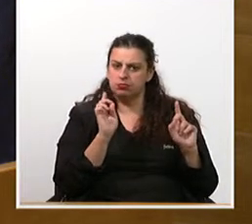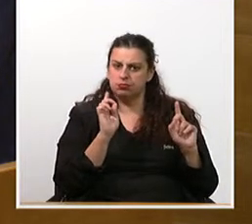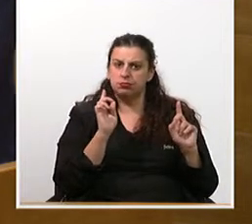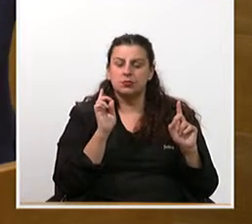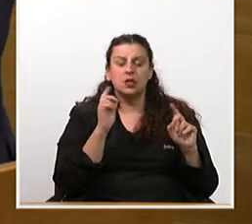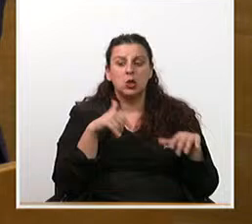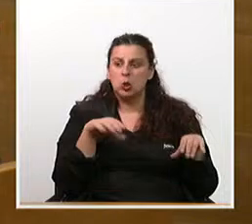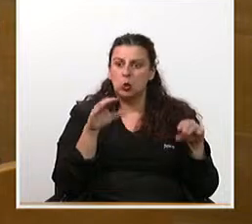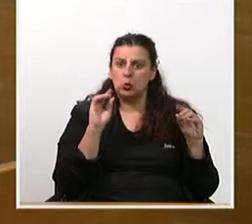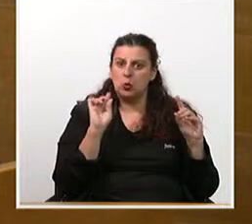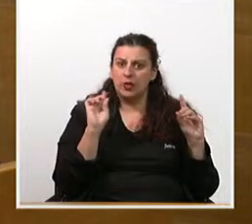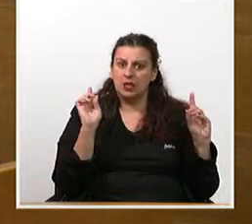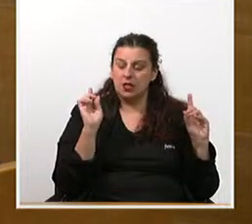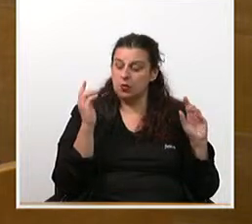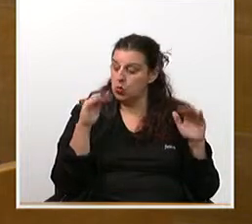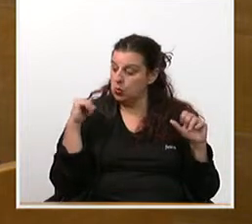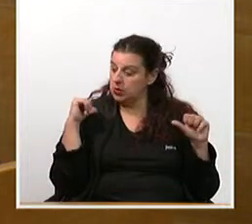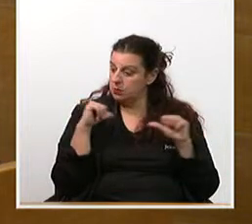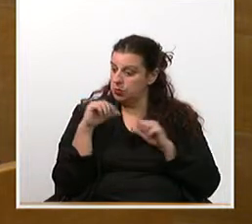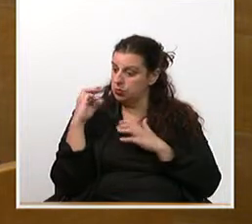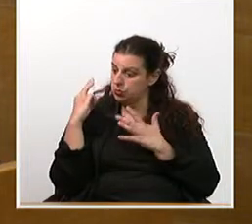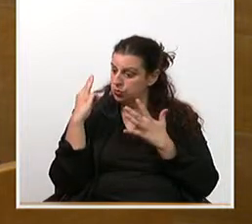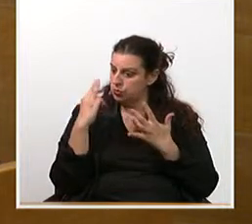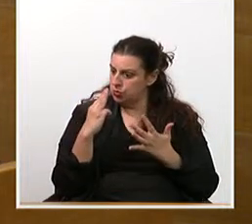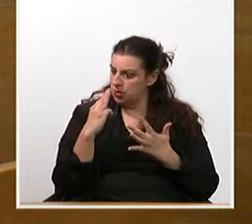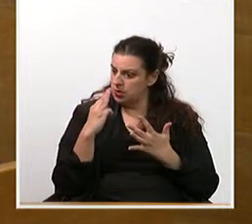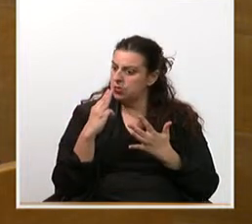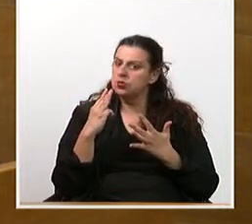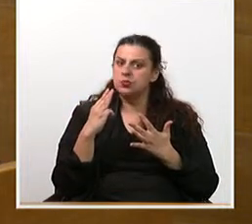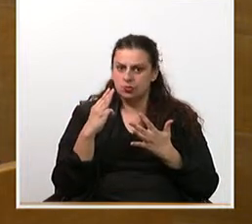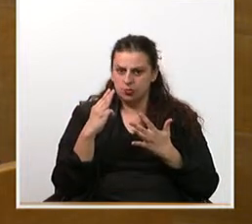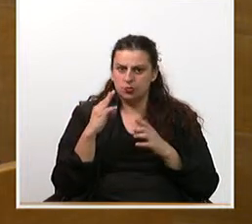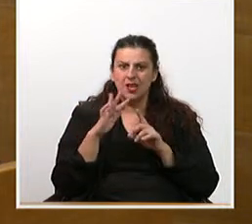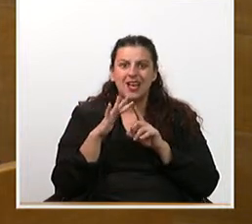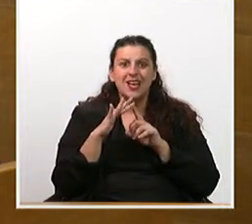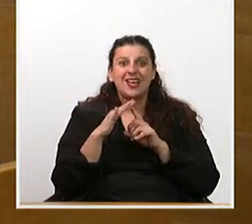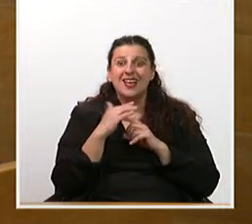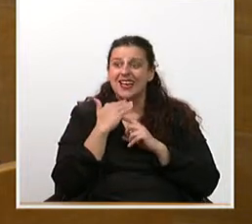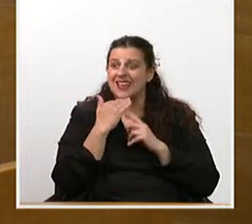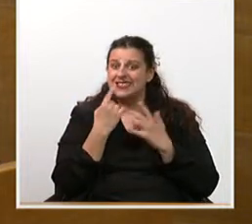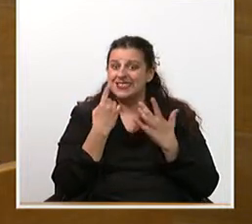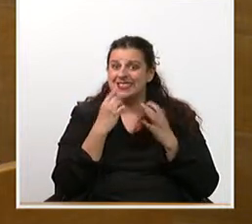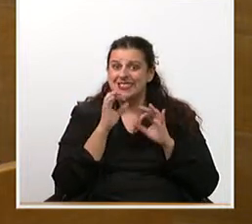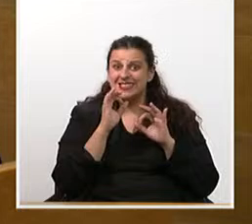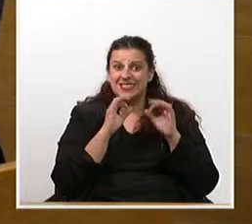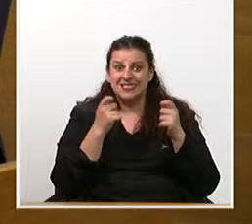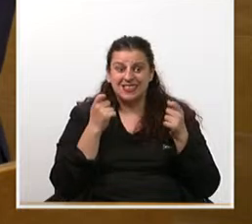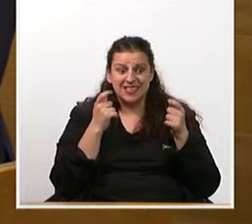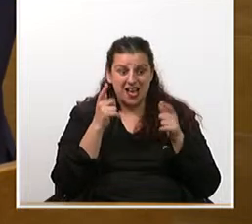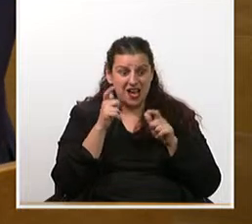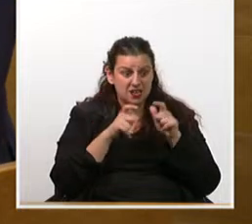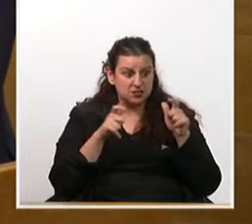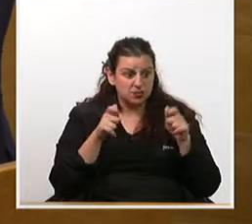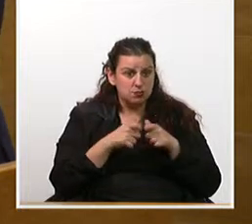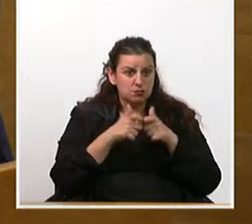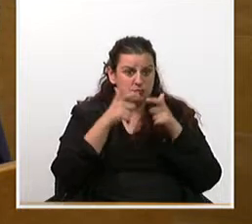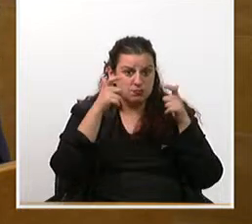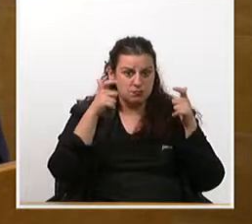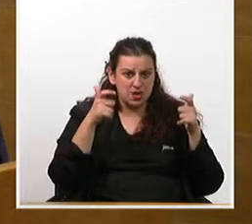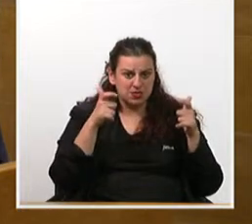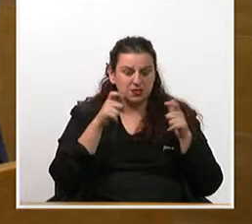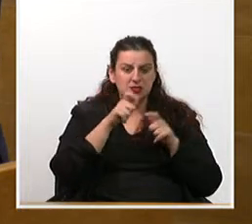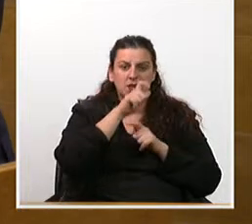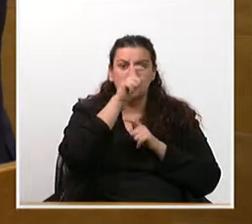entendible que en los últimos 8 años haya habido un aumento de casi un 6% en gasto de personal la comunidad